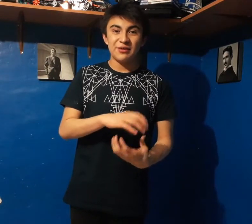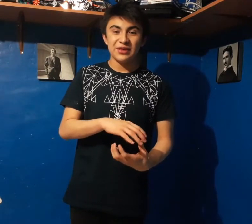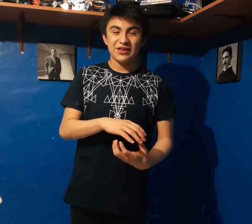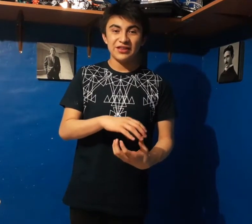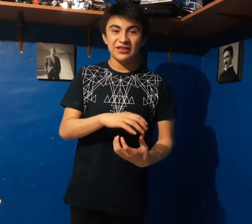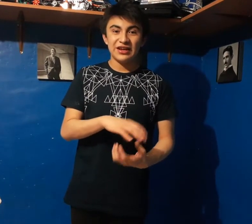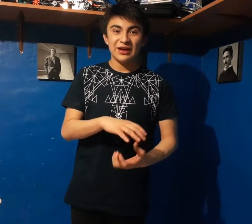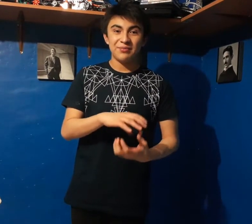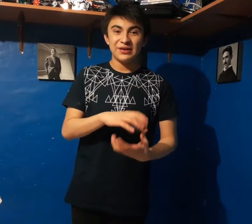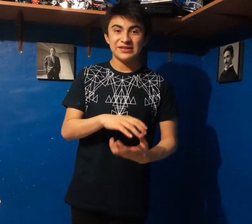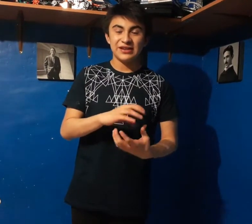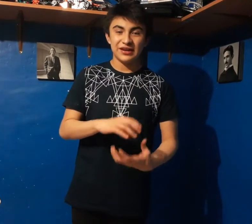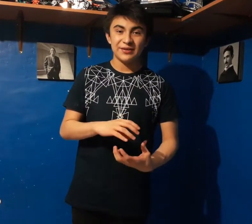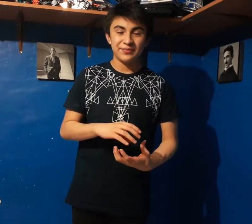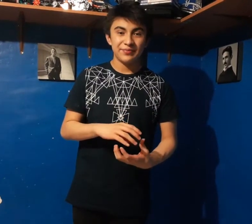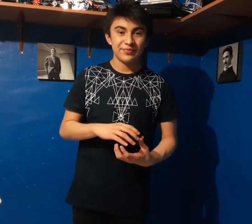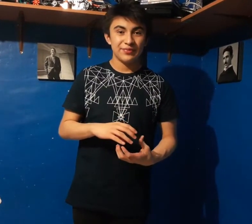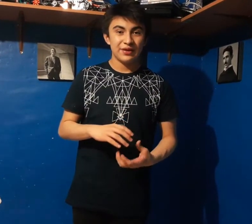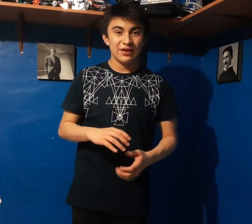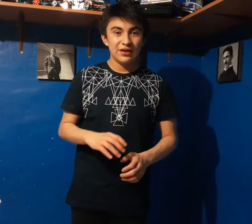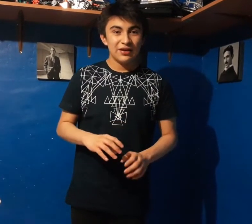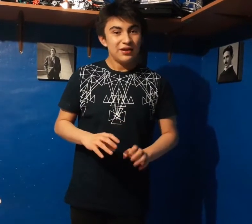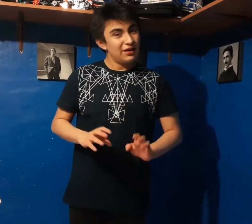de enfermedad de la peste negra.